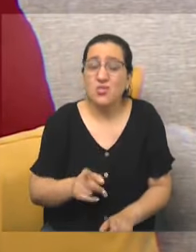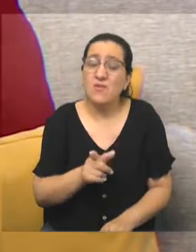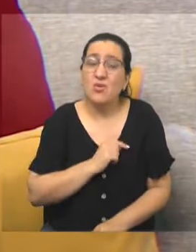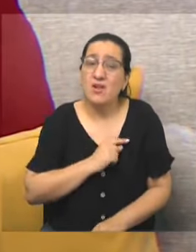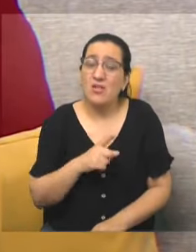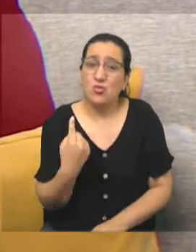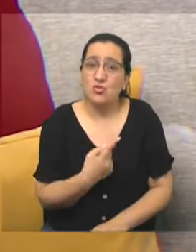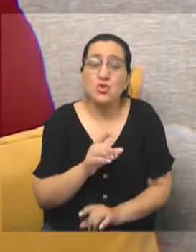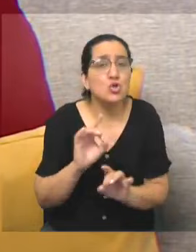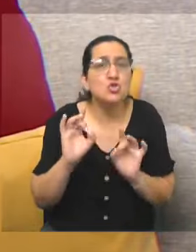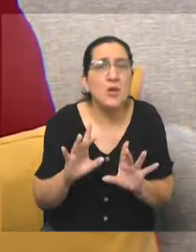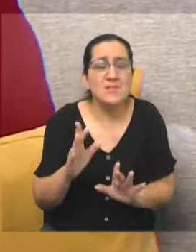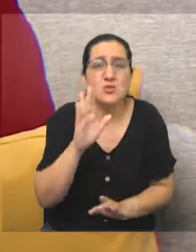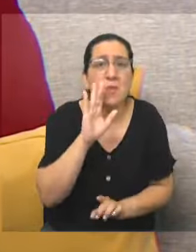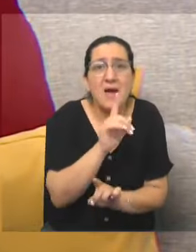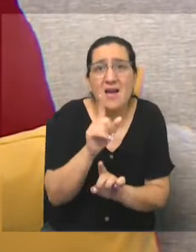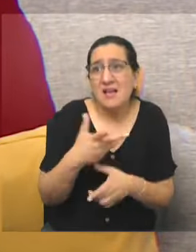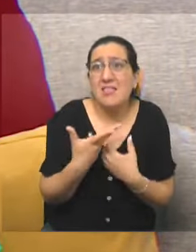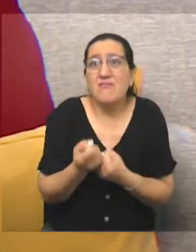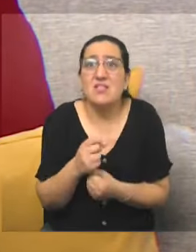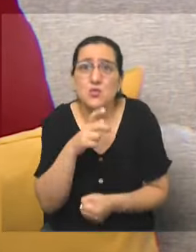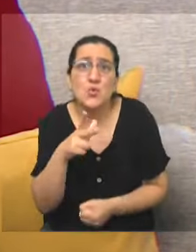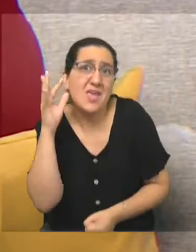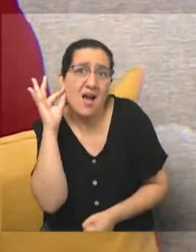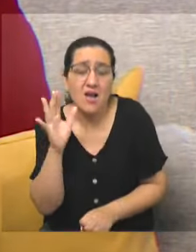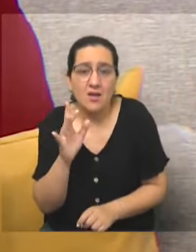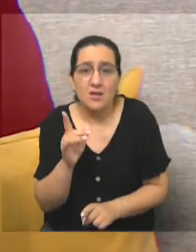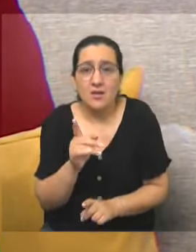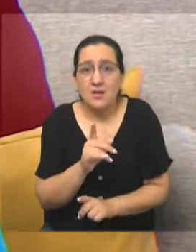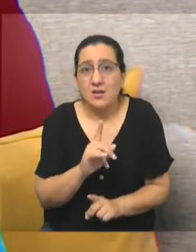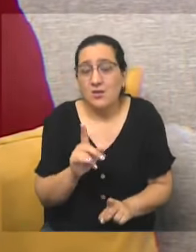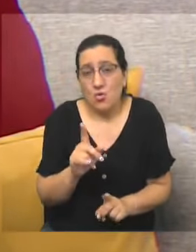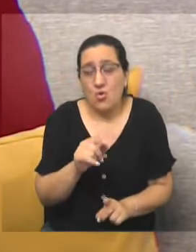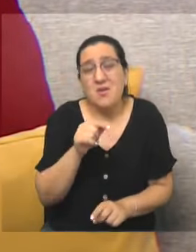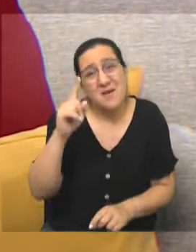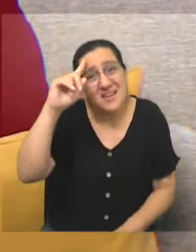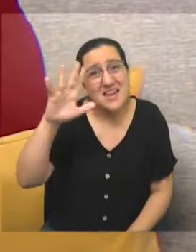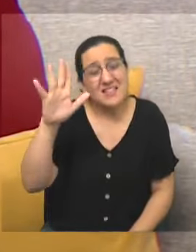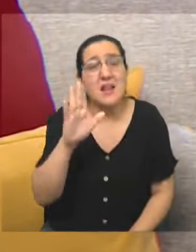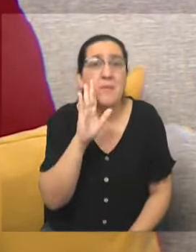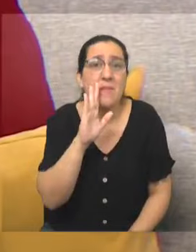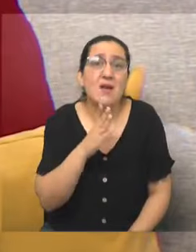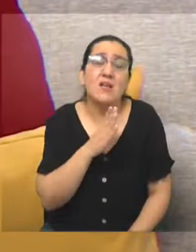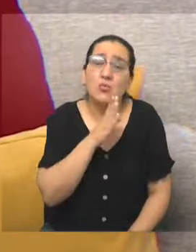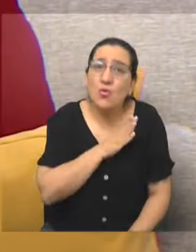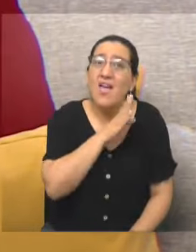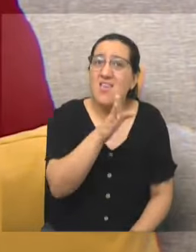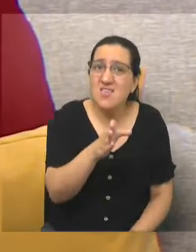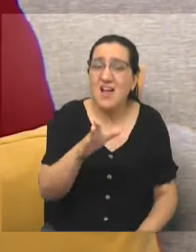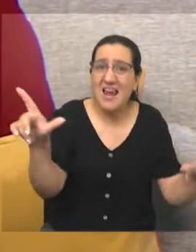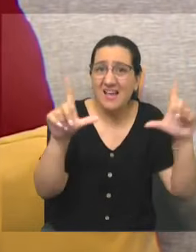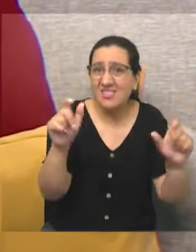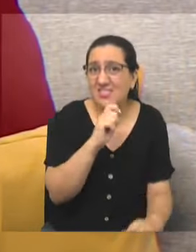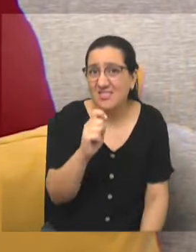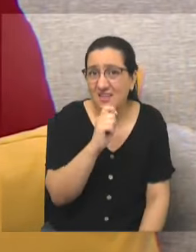su mamá que sale diciendo en un informativo de televisión, no debería tener ganas de salir en un informativo de televisión, pero vienen, están ahí. Y capaz que se